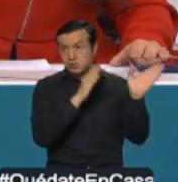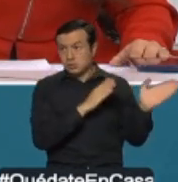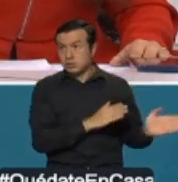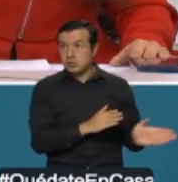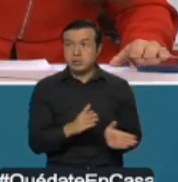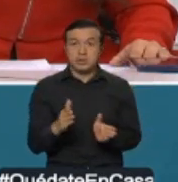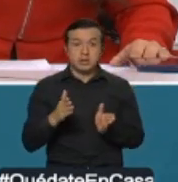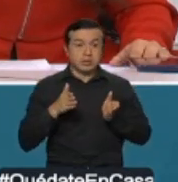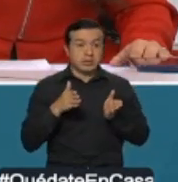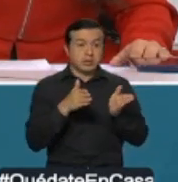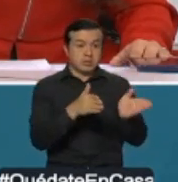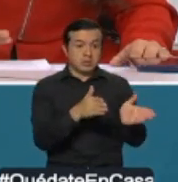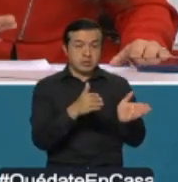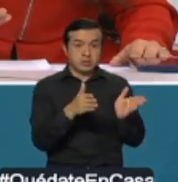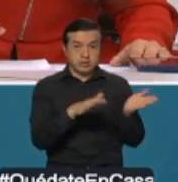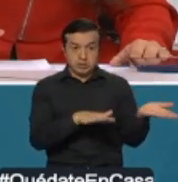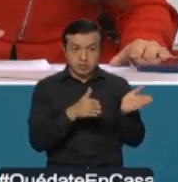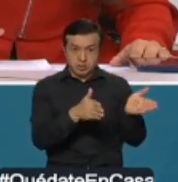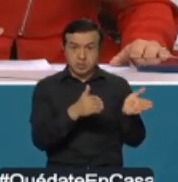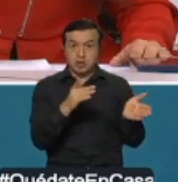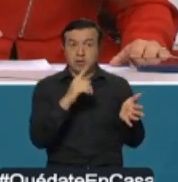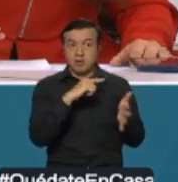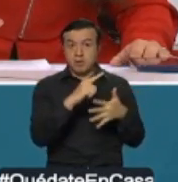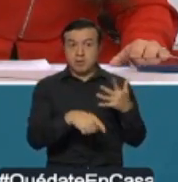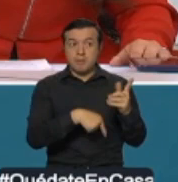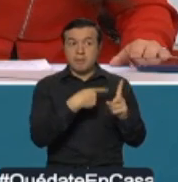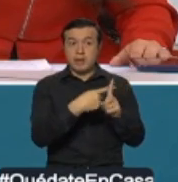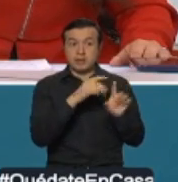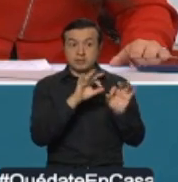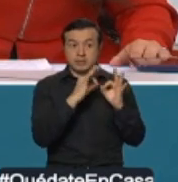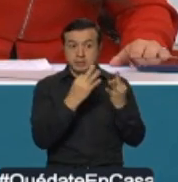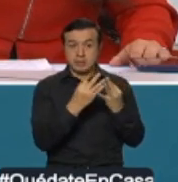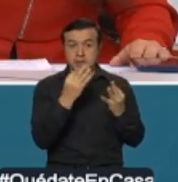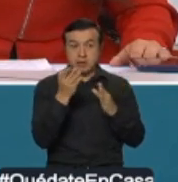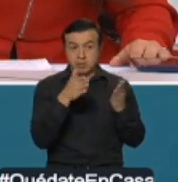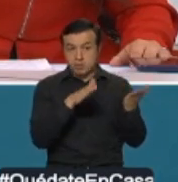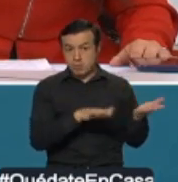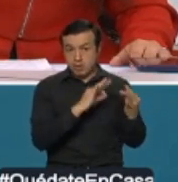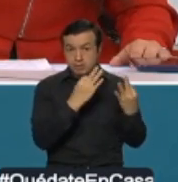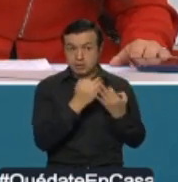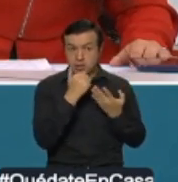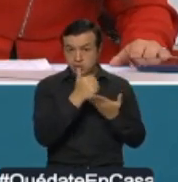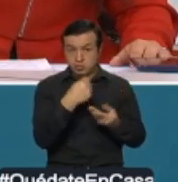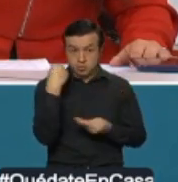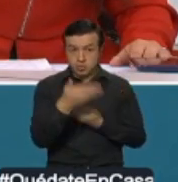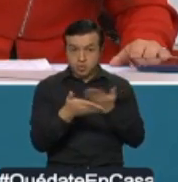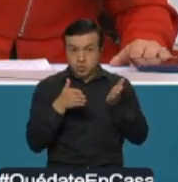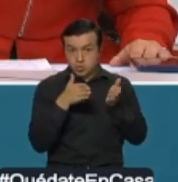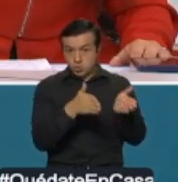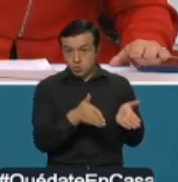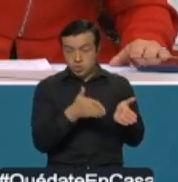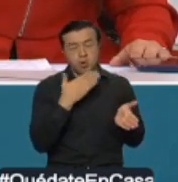fabrican ataúdes para poder cumplir con la demanda de las familias que han perdido algún ser querido.